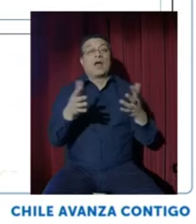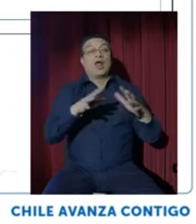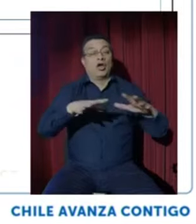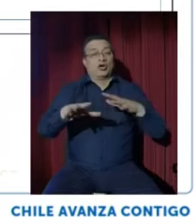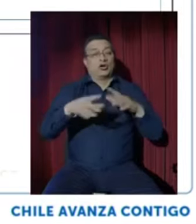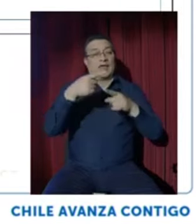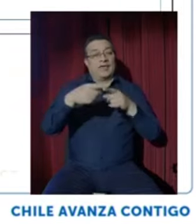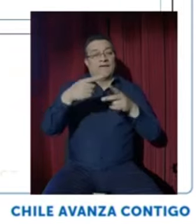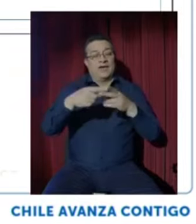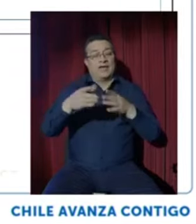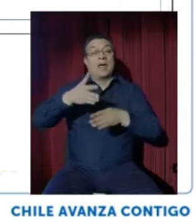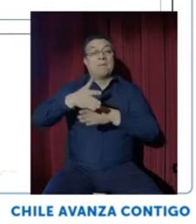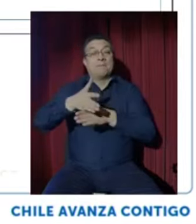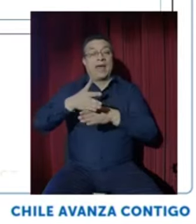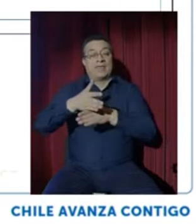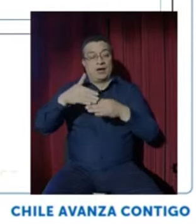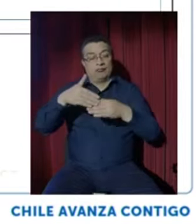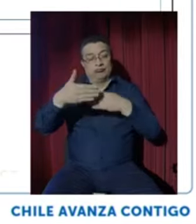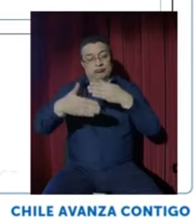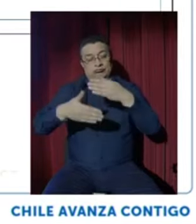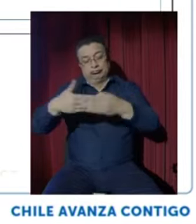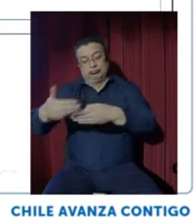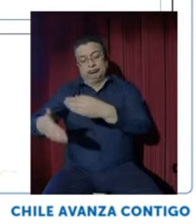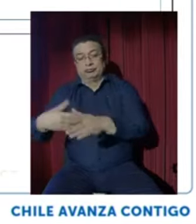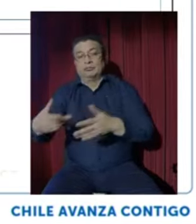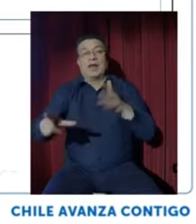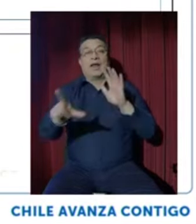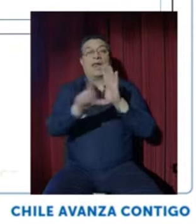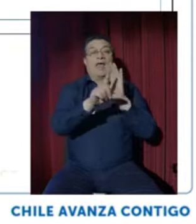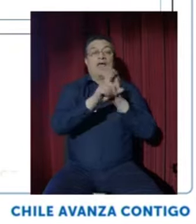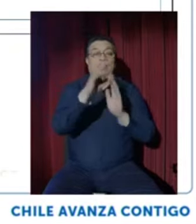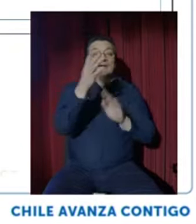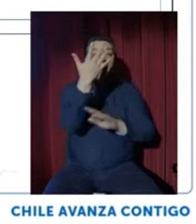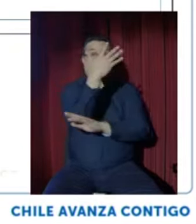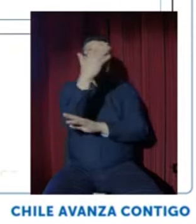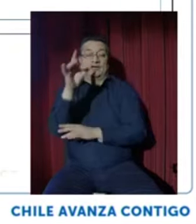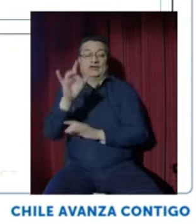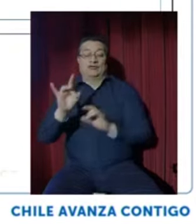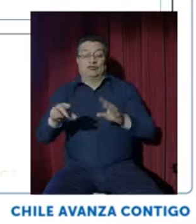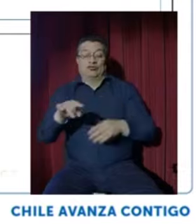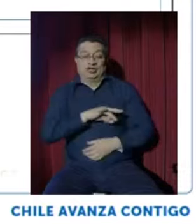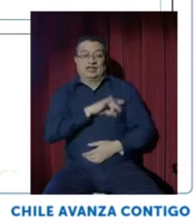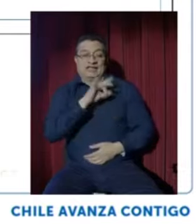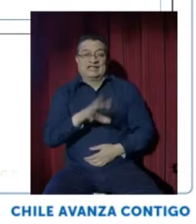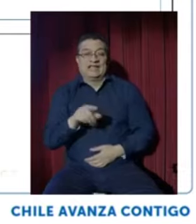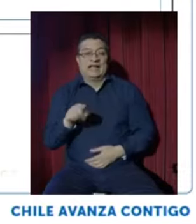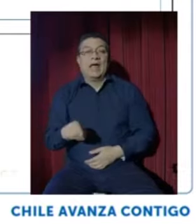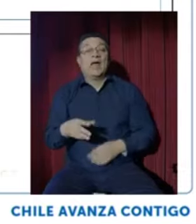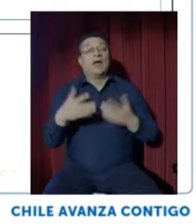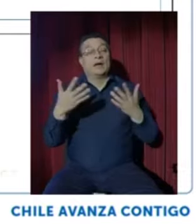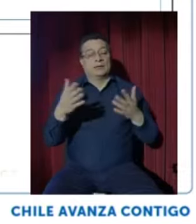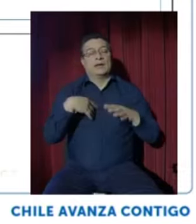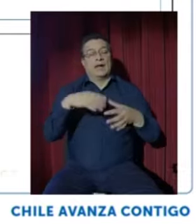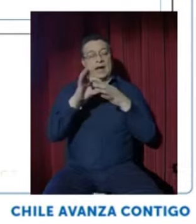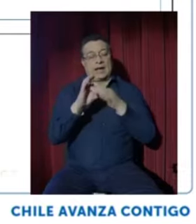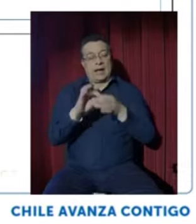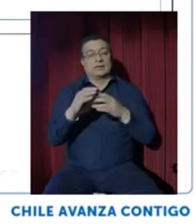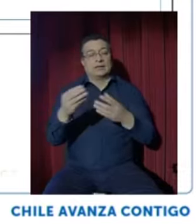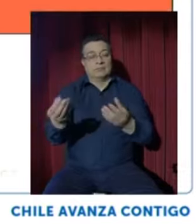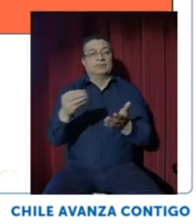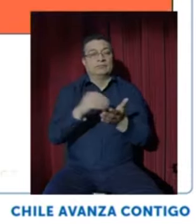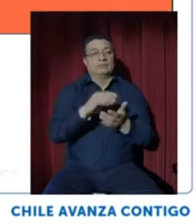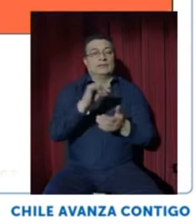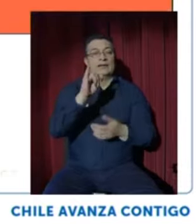diferentes de la madera en en en la ley de bosque nativo Muchísimas gracias también por la aplicación de ese